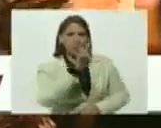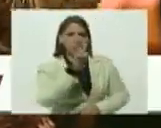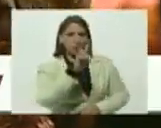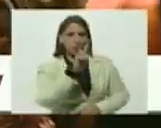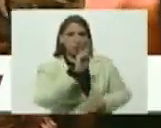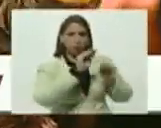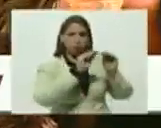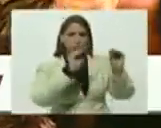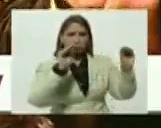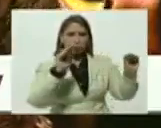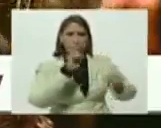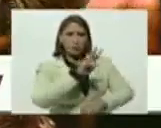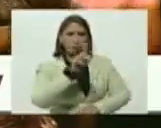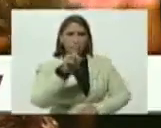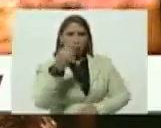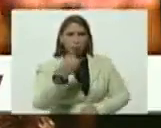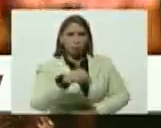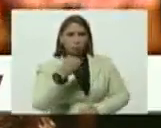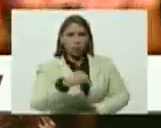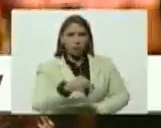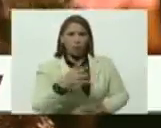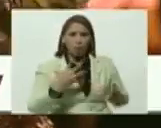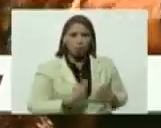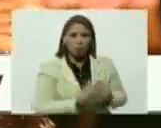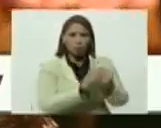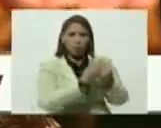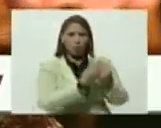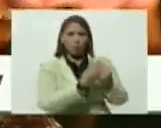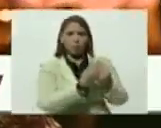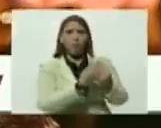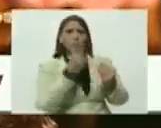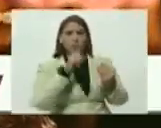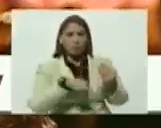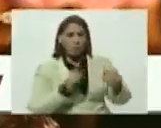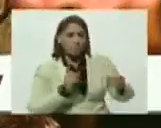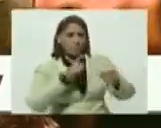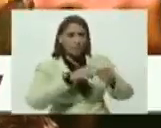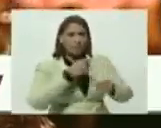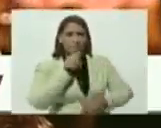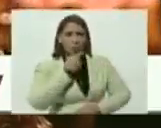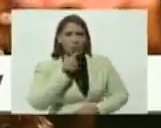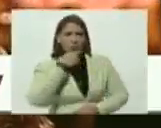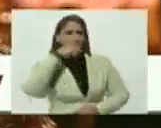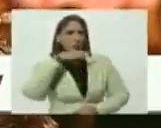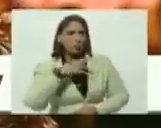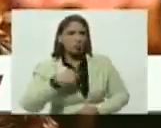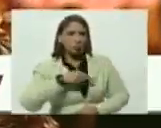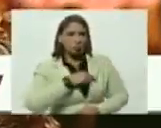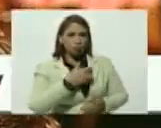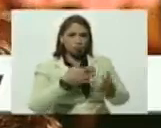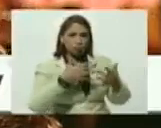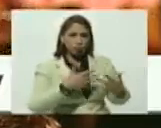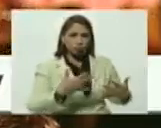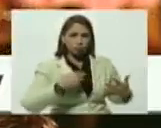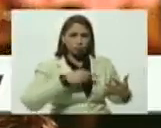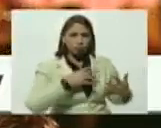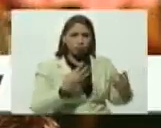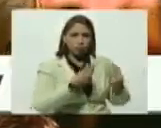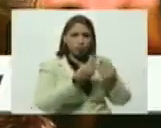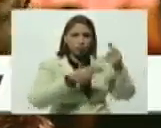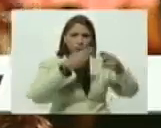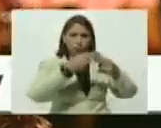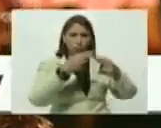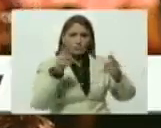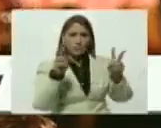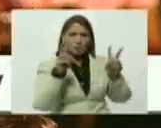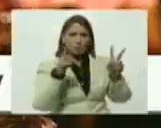Los convocamos el 21 de noviembre a que nos acompañen y a que sean parte de esta bonita historia que estamos escribiendo junto a nuestro constructor de